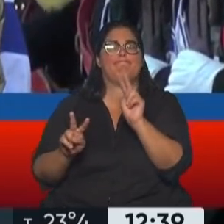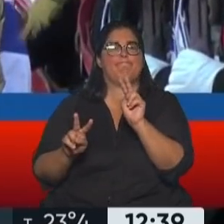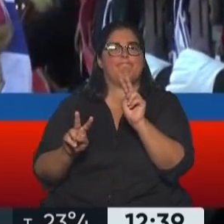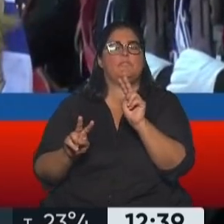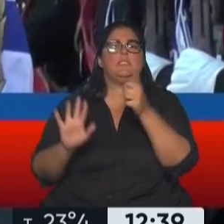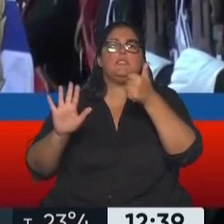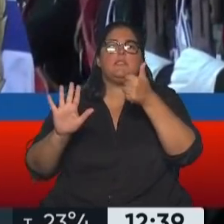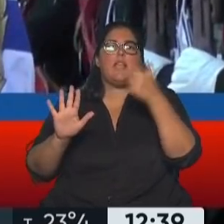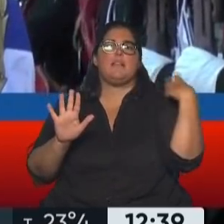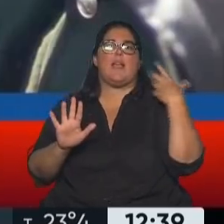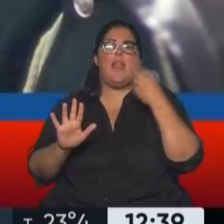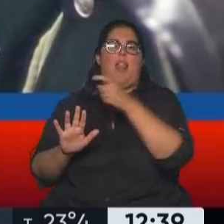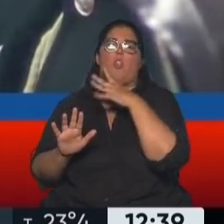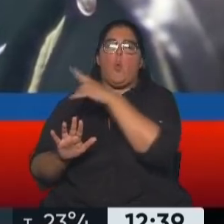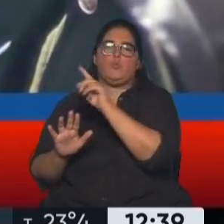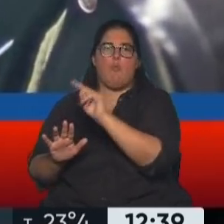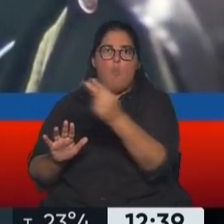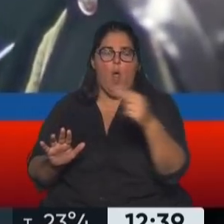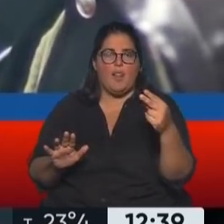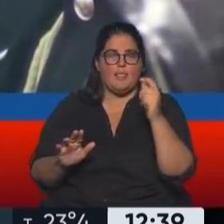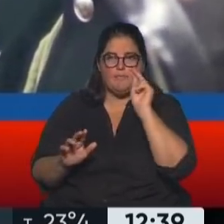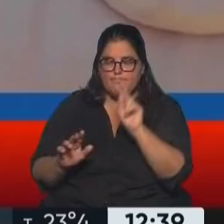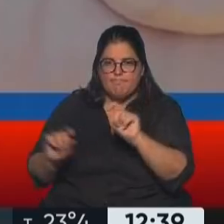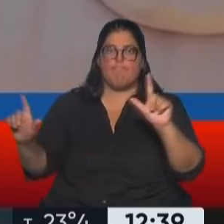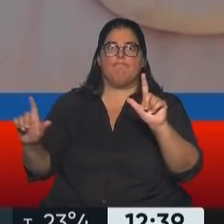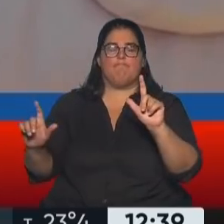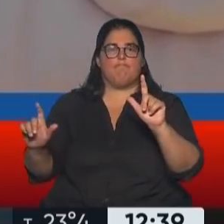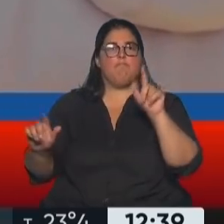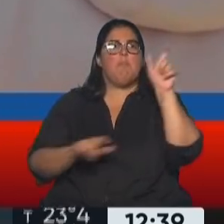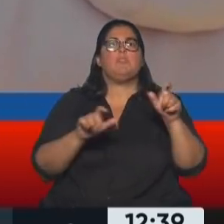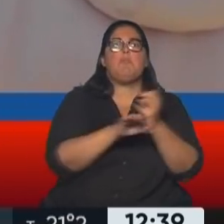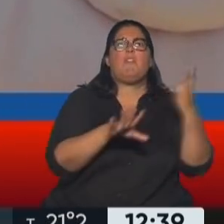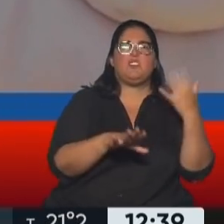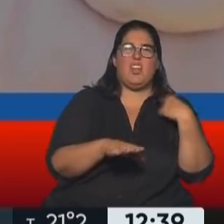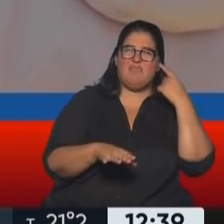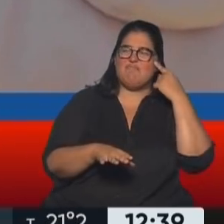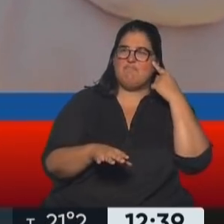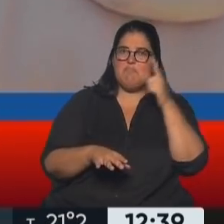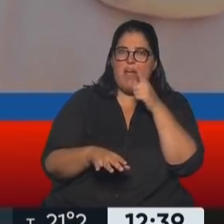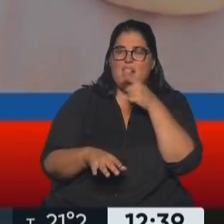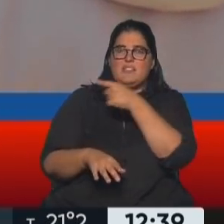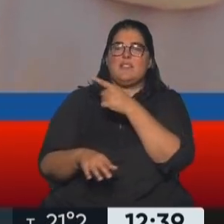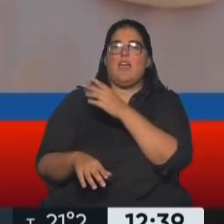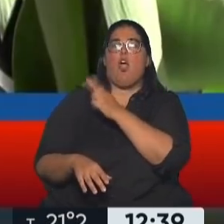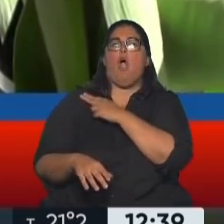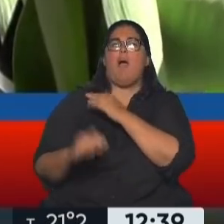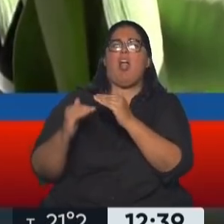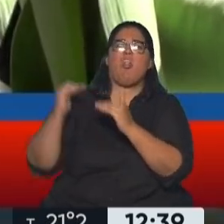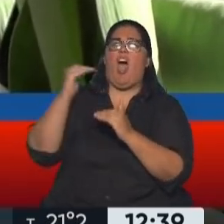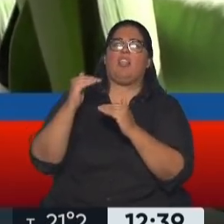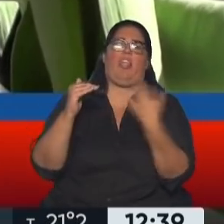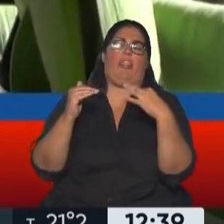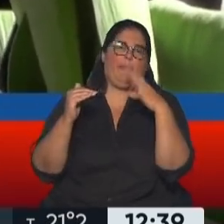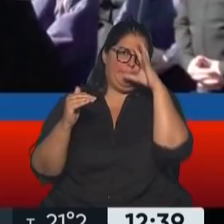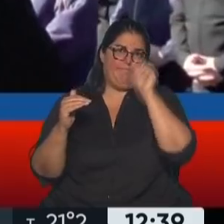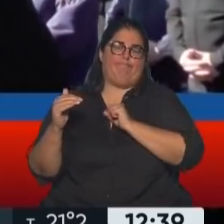menos 6 generales rusos, un dato que según los expertos se debería a la necesidad de los comandantes de arriesgarse en el frente